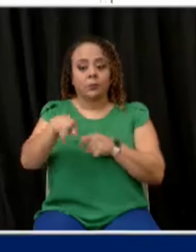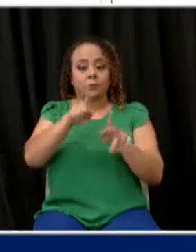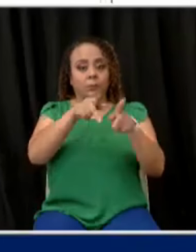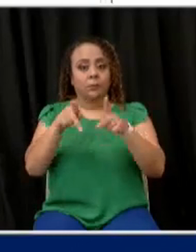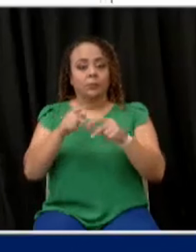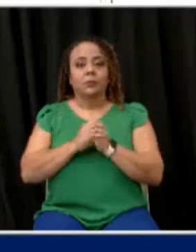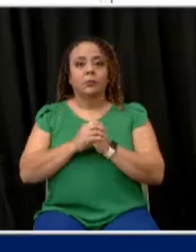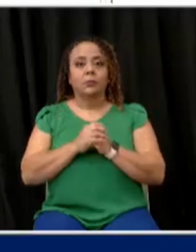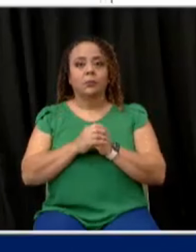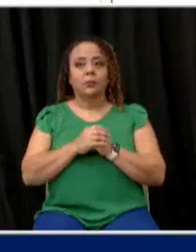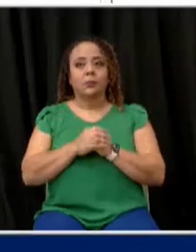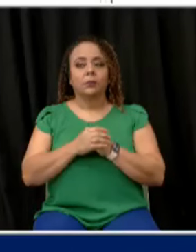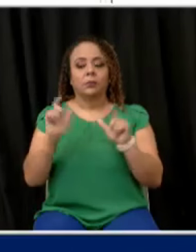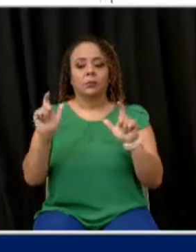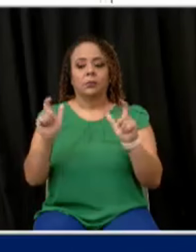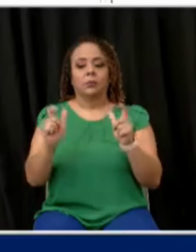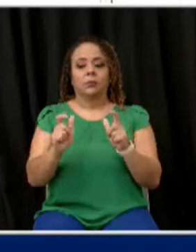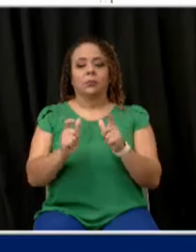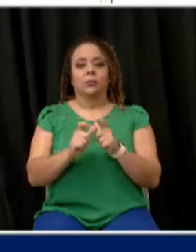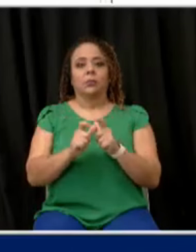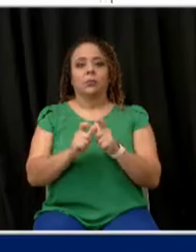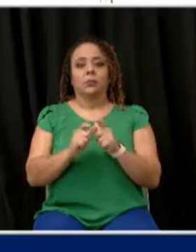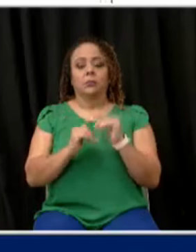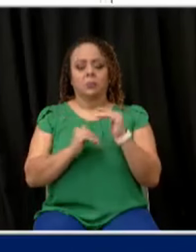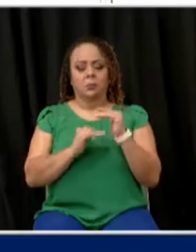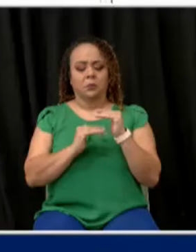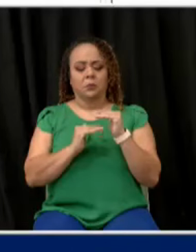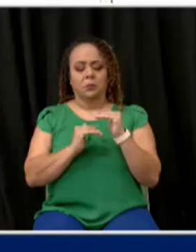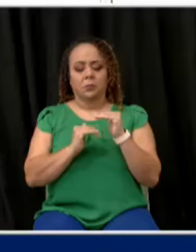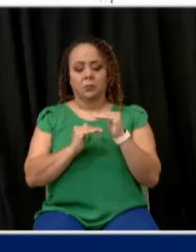personas disminuyeron casi al mínimo,